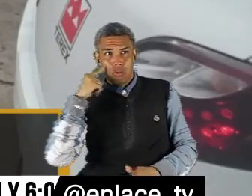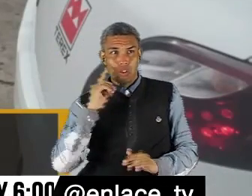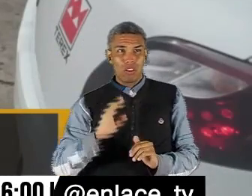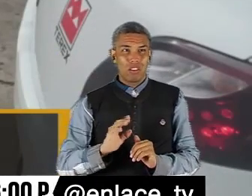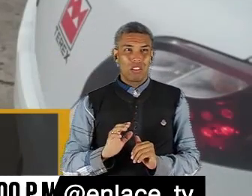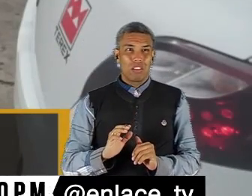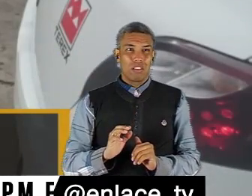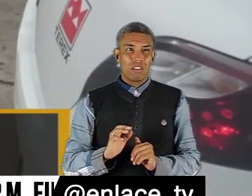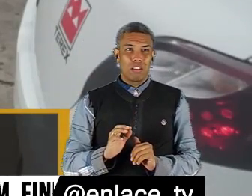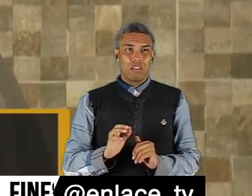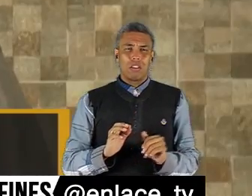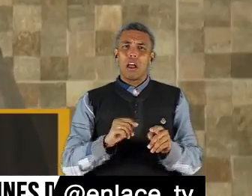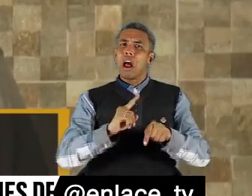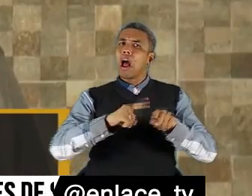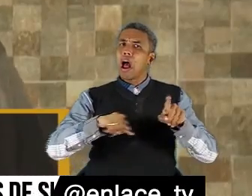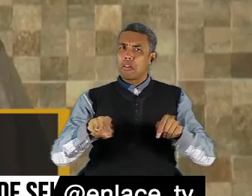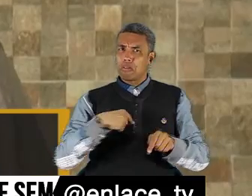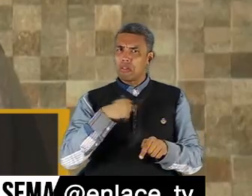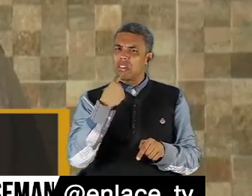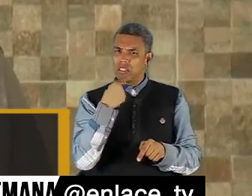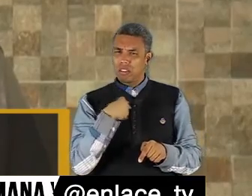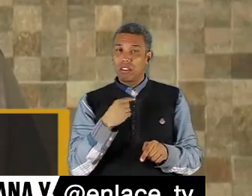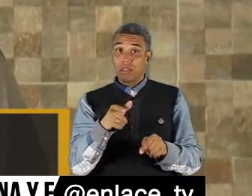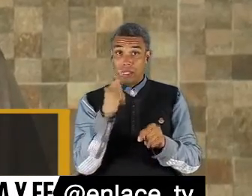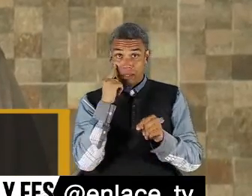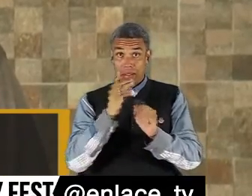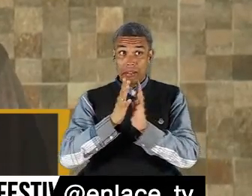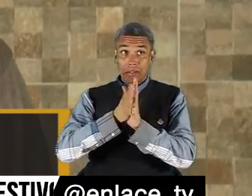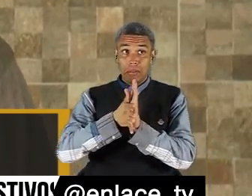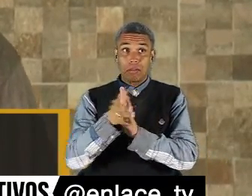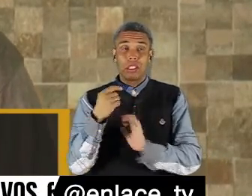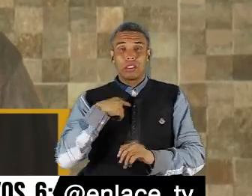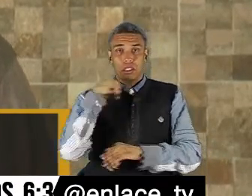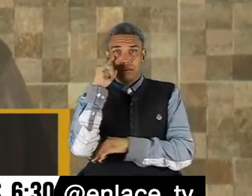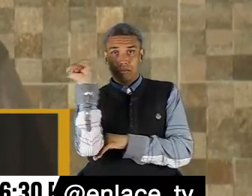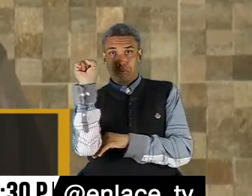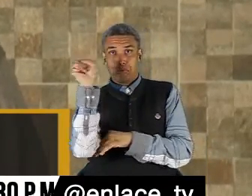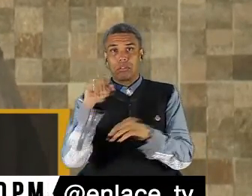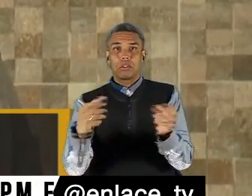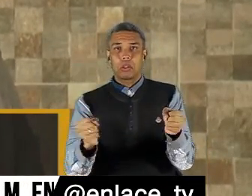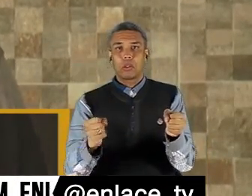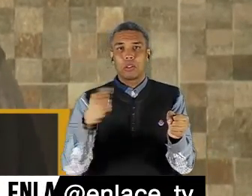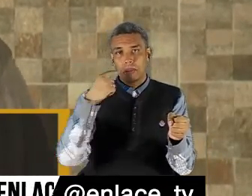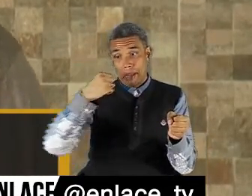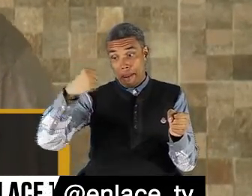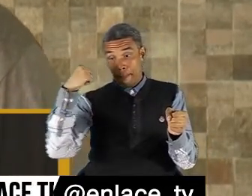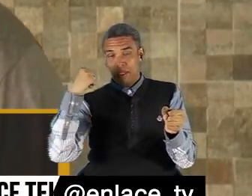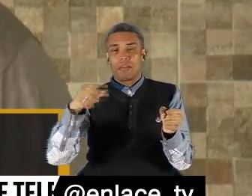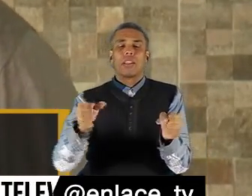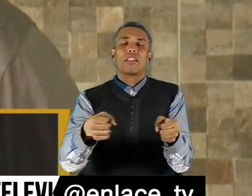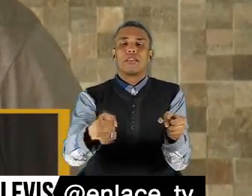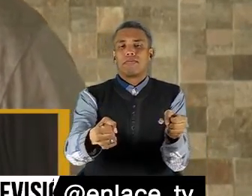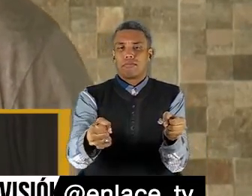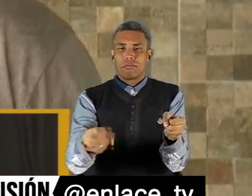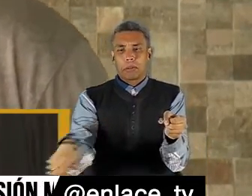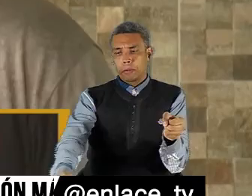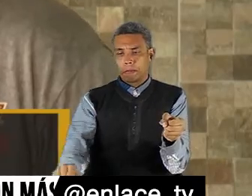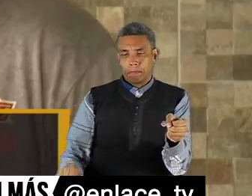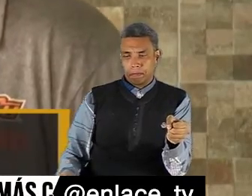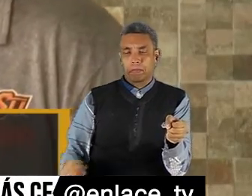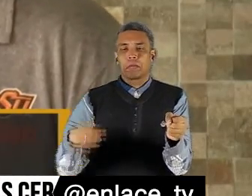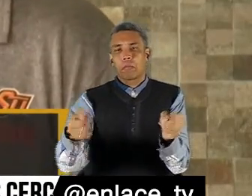como dicen en redes sociales. Cuando iba a salir, tiene que salir en el vehículo en retroceso, entrando hacia una calle para iniciar marcha hacia la